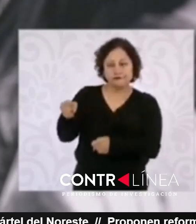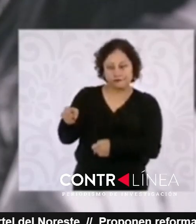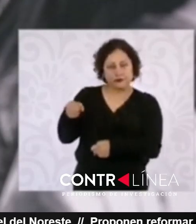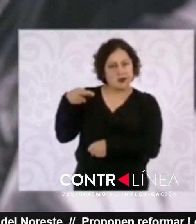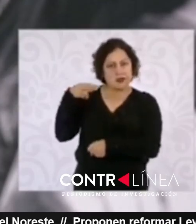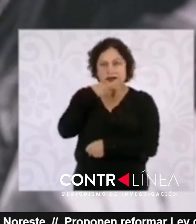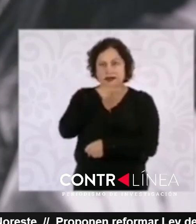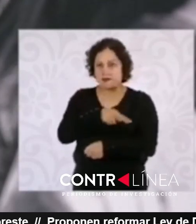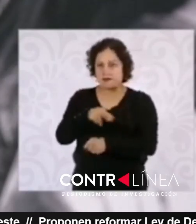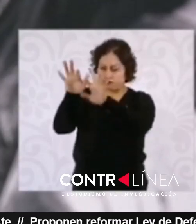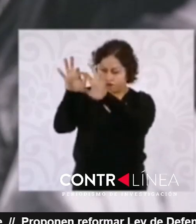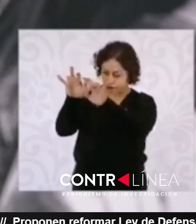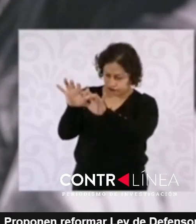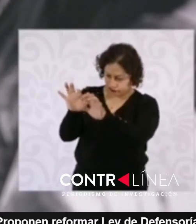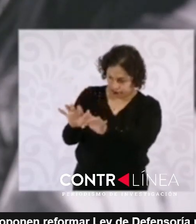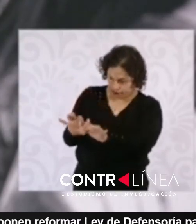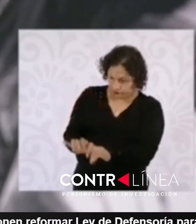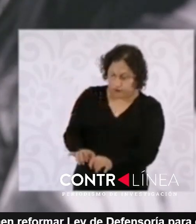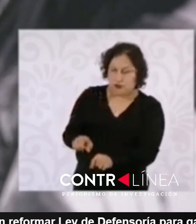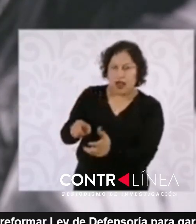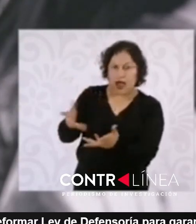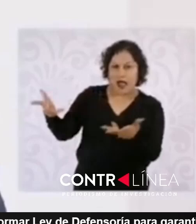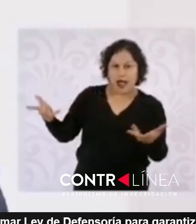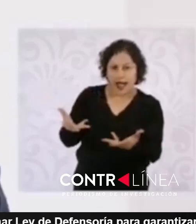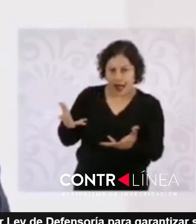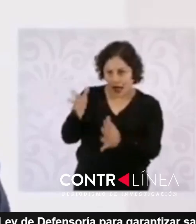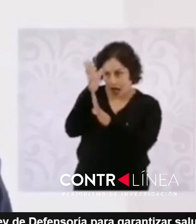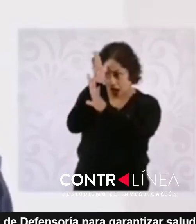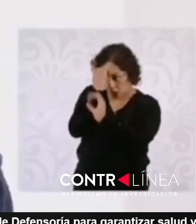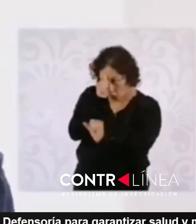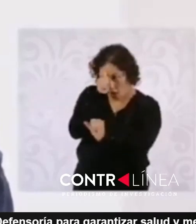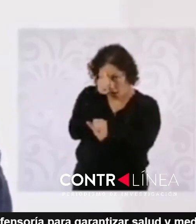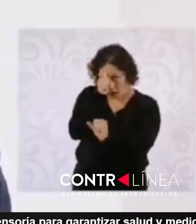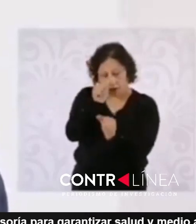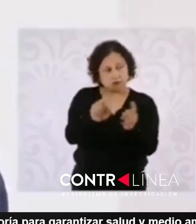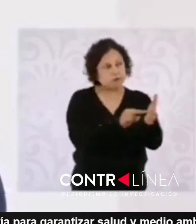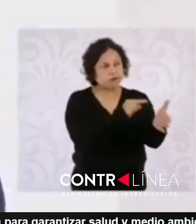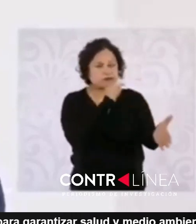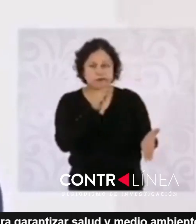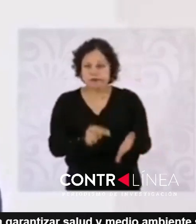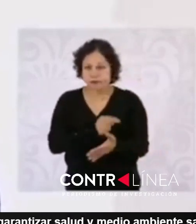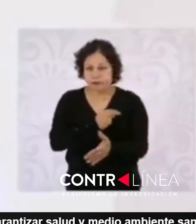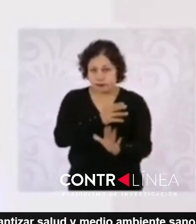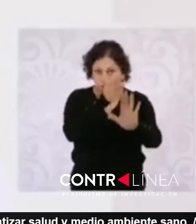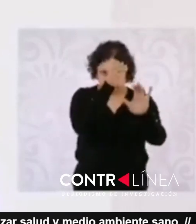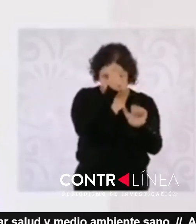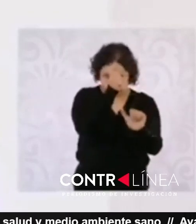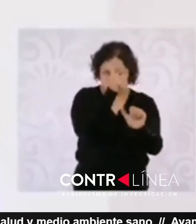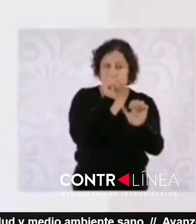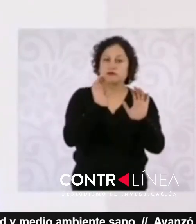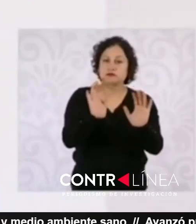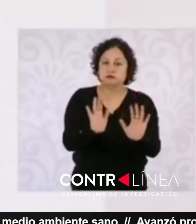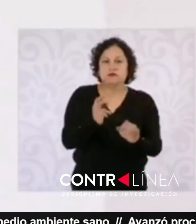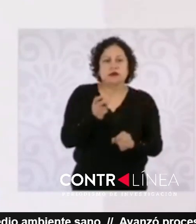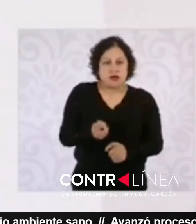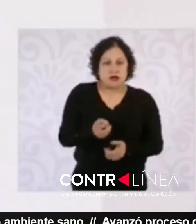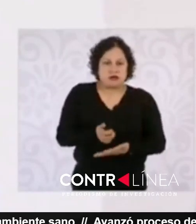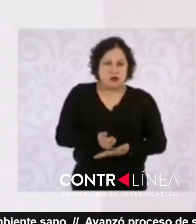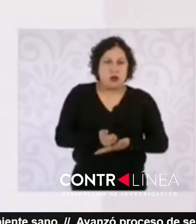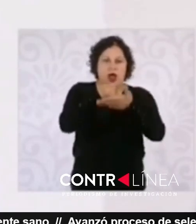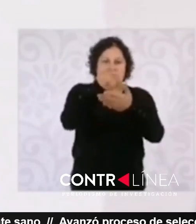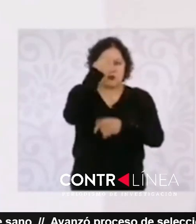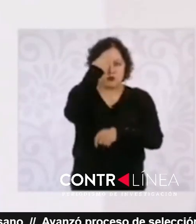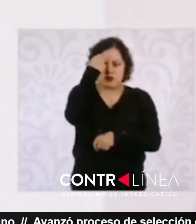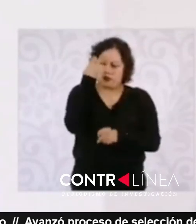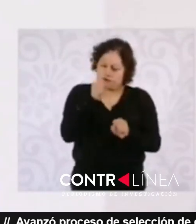que hemos tenido y ya pues les estaremos informando. Nos ayuda también a nosotros para fortalecer la